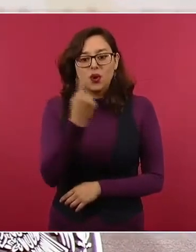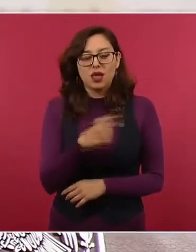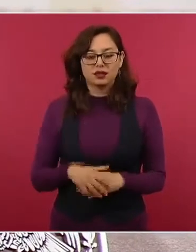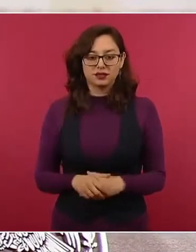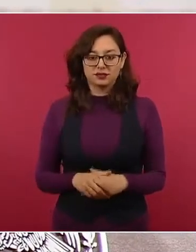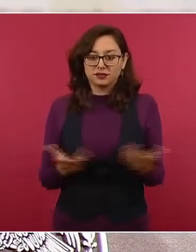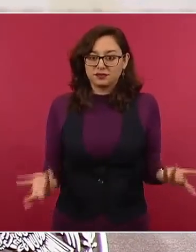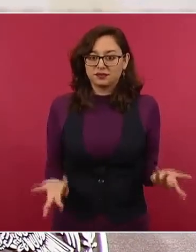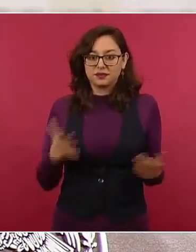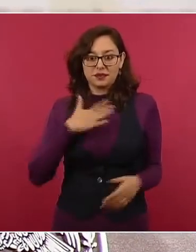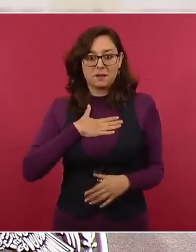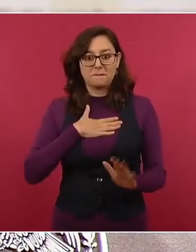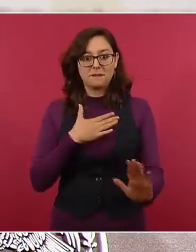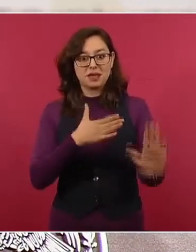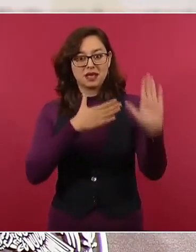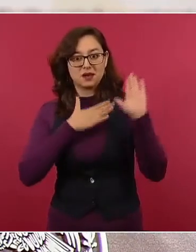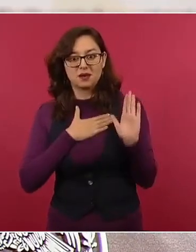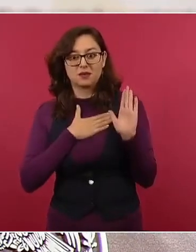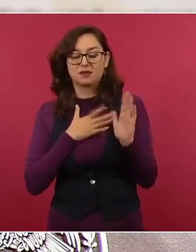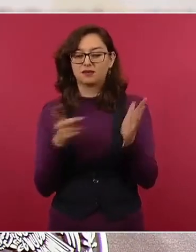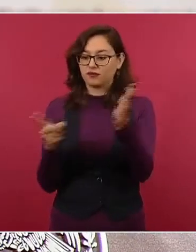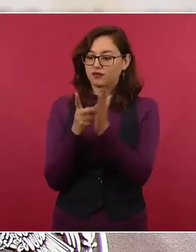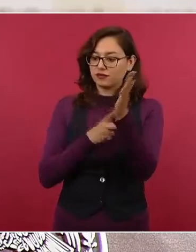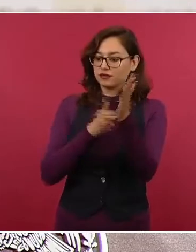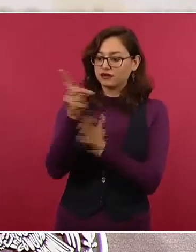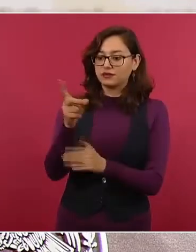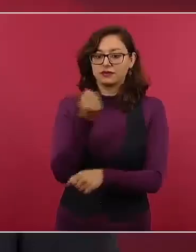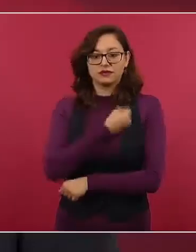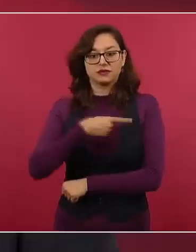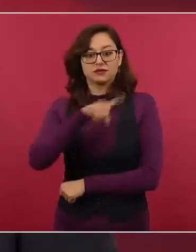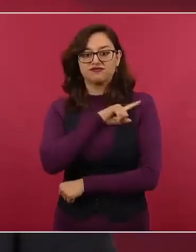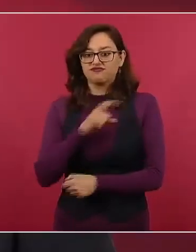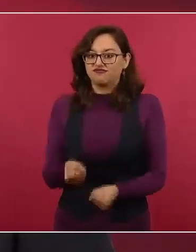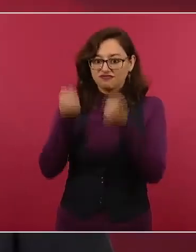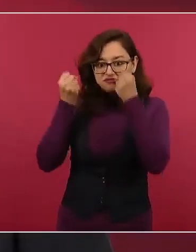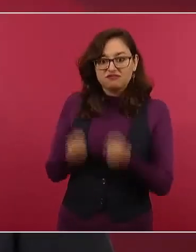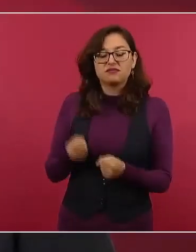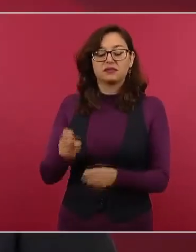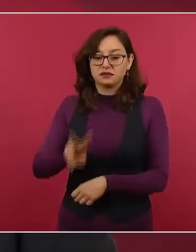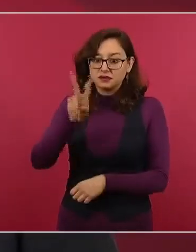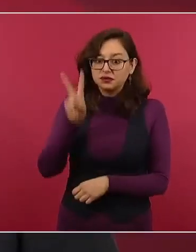El compromiso que tenemos es hacer valer el derecho del pueblo a la salud.